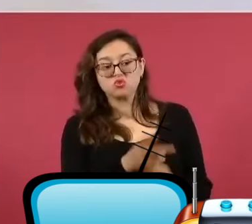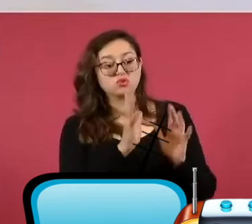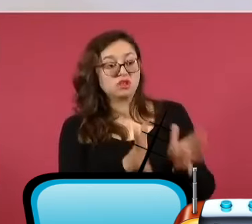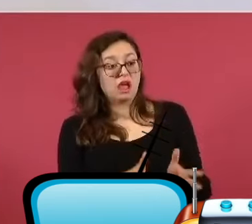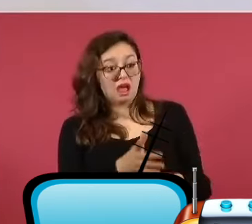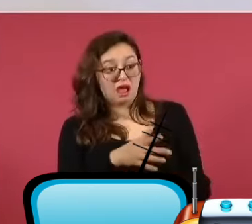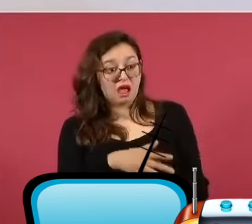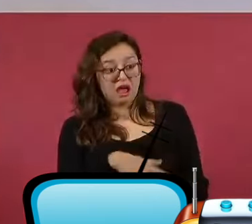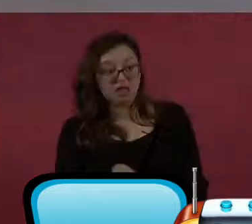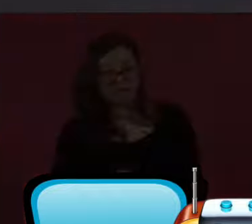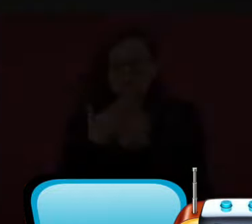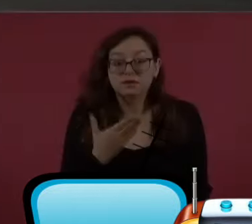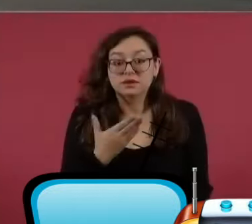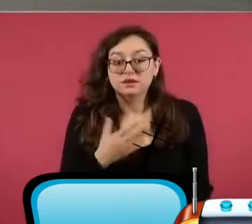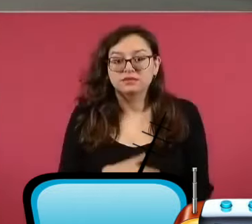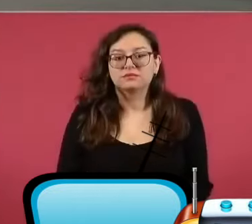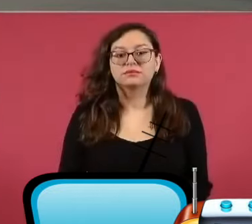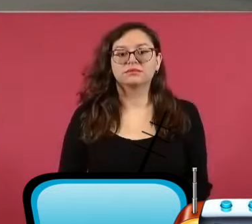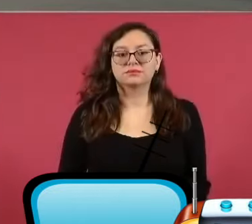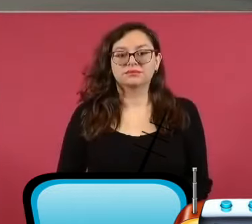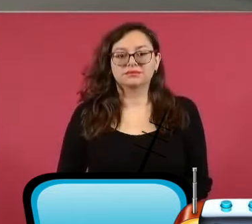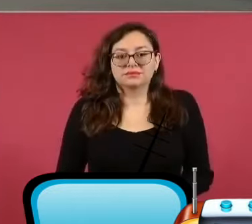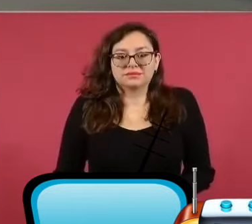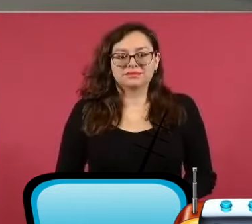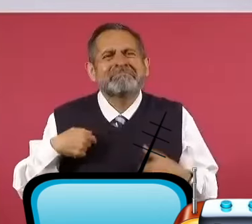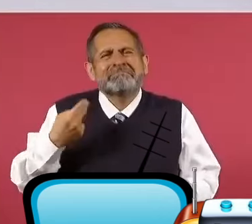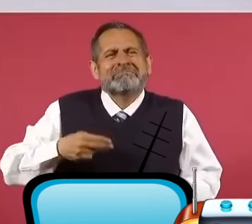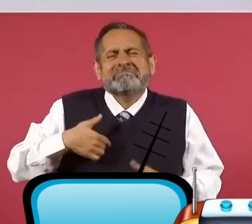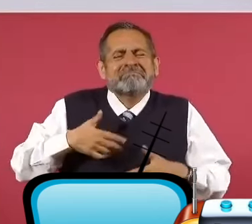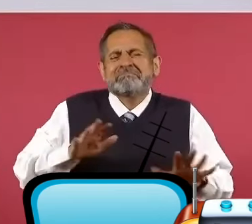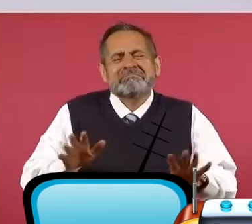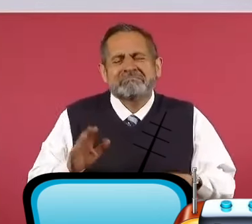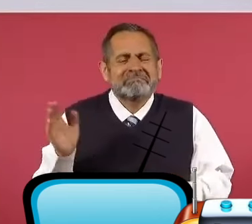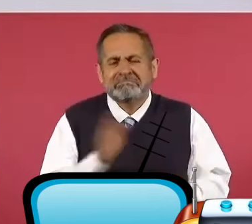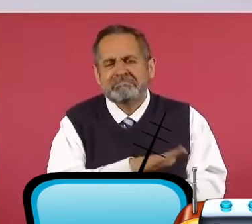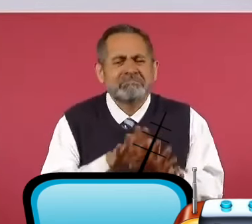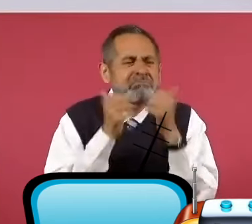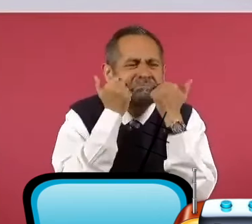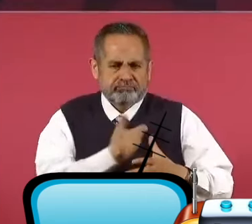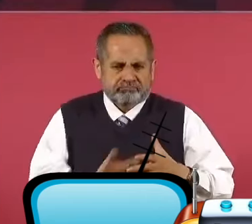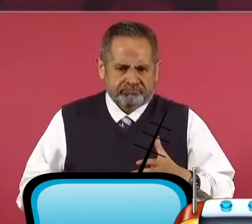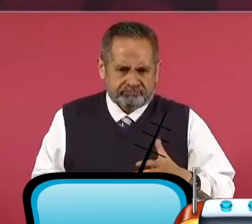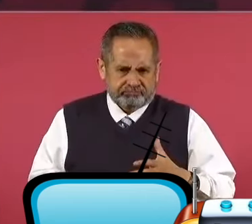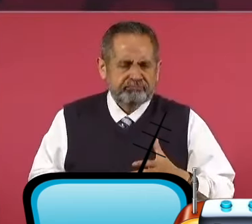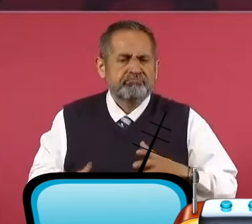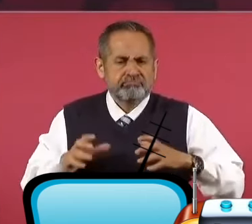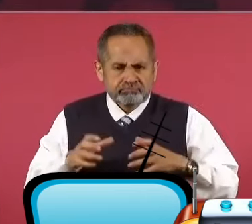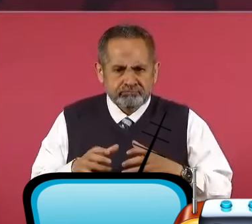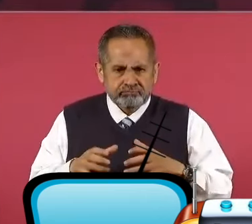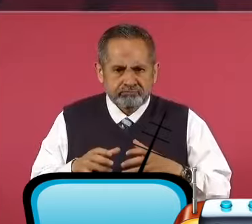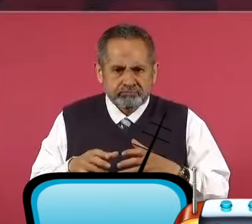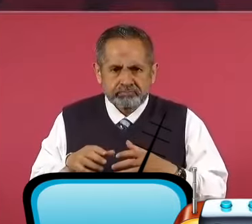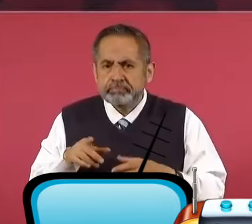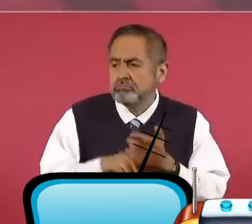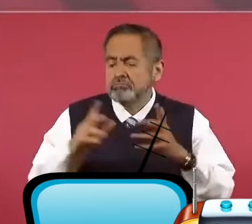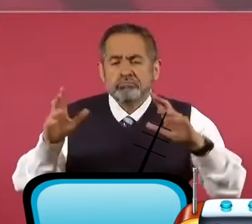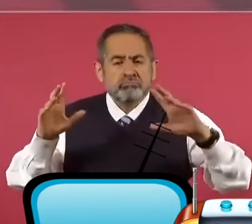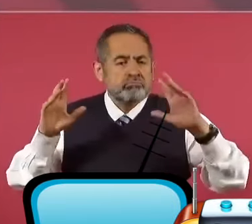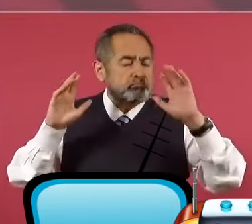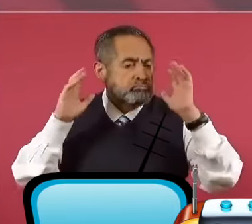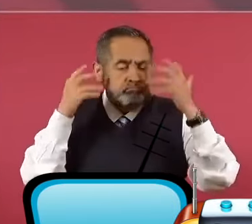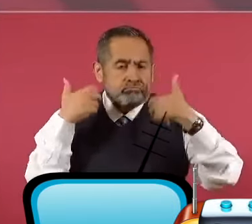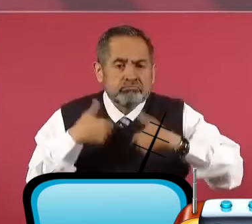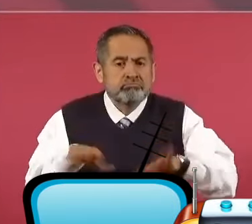en México. AMLO se tendrá que ir a la chingada, aunque a nosotros también nos lleve